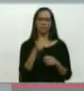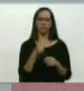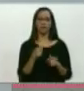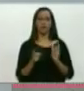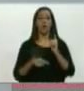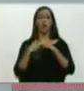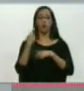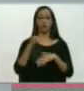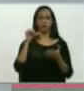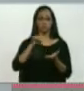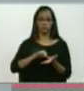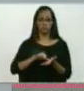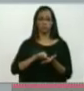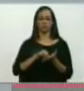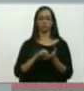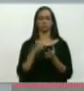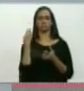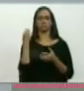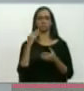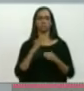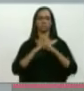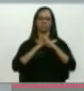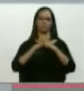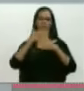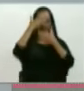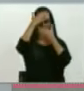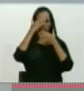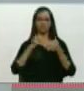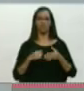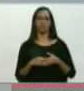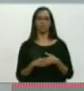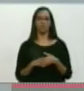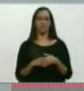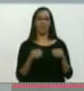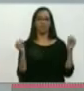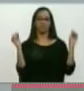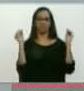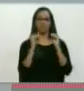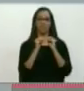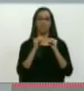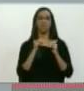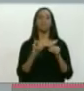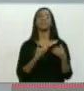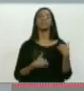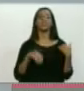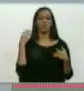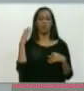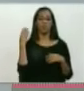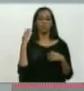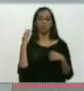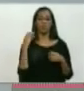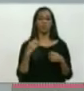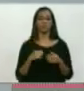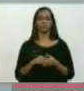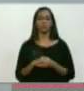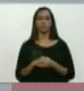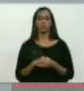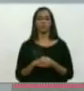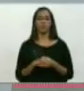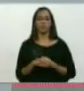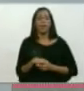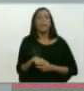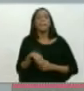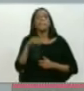epicentro de la cumbre hemisférica contra el terrorismo. Allí coincidieron Iván Duque, presidente de Colombia,